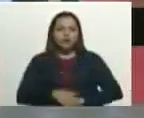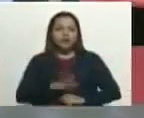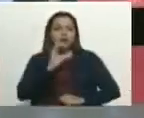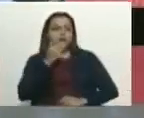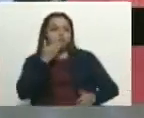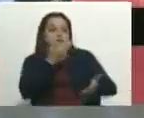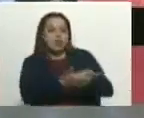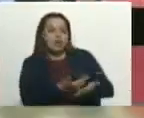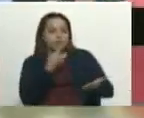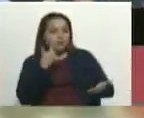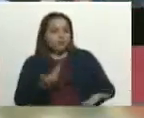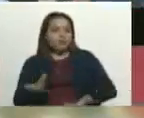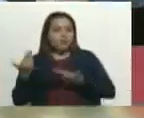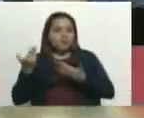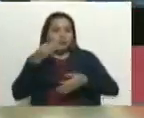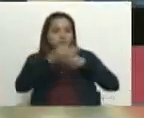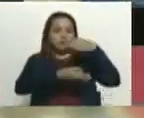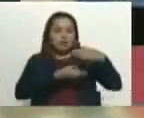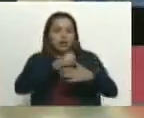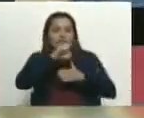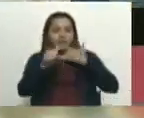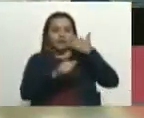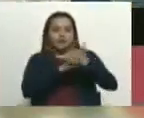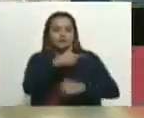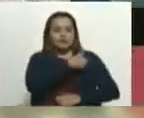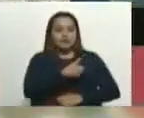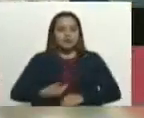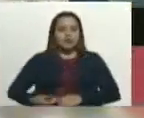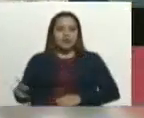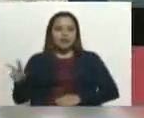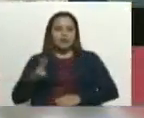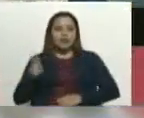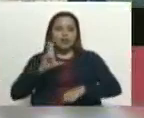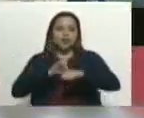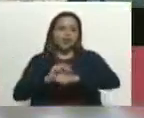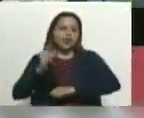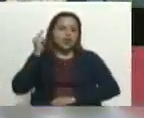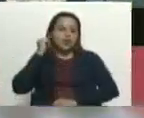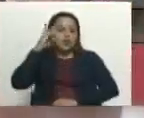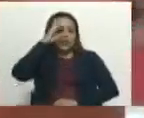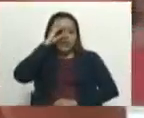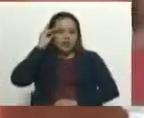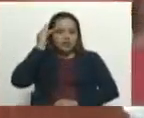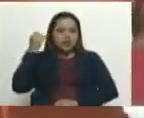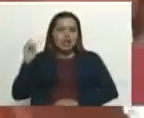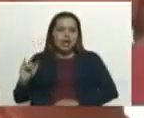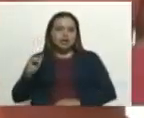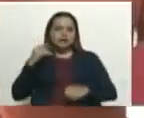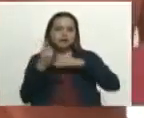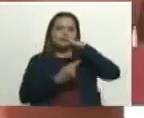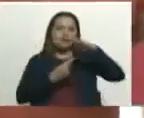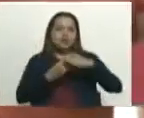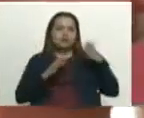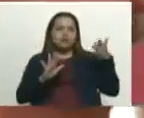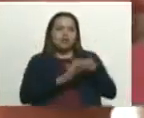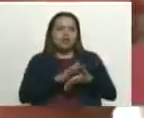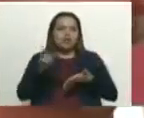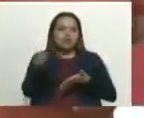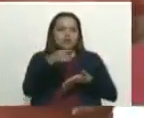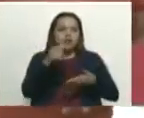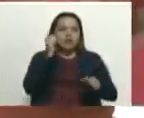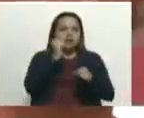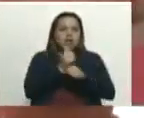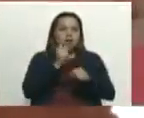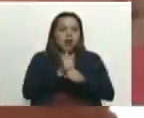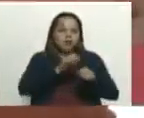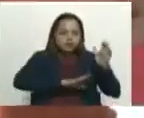allí escuchamos declaraciones de la vicepresidenta ejecutiva de la República, doctora Delcy Rodríguez, quien brindaba detalles sobre esas labores que se